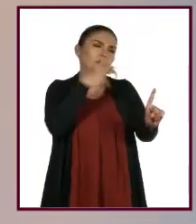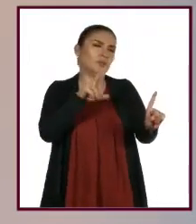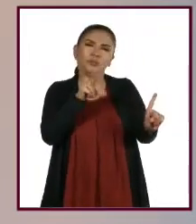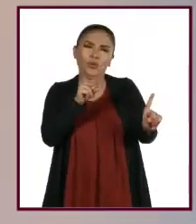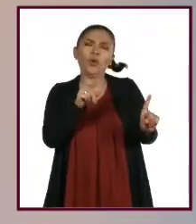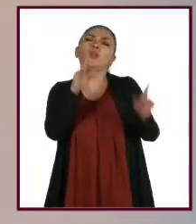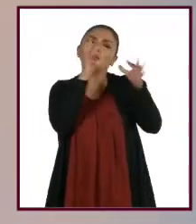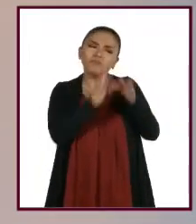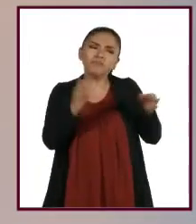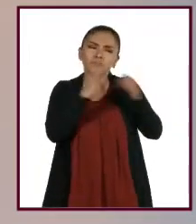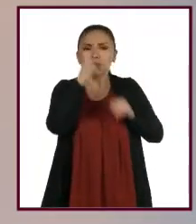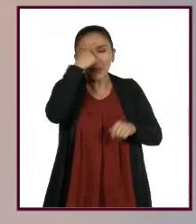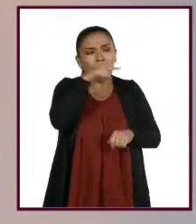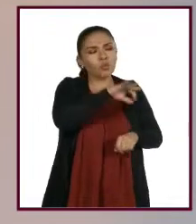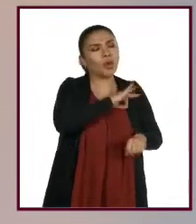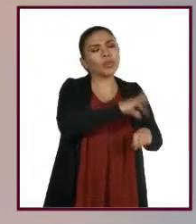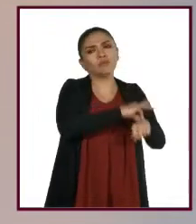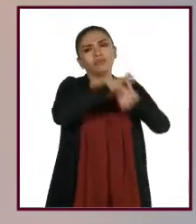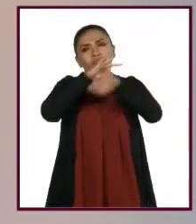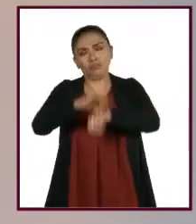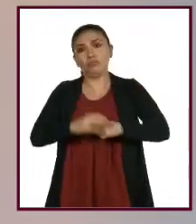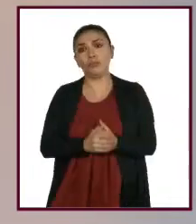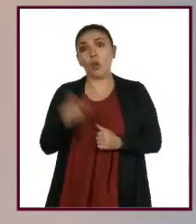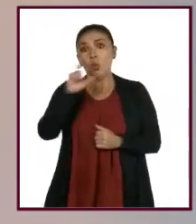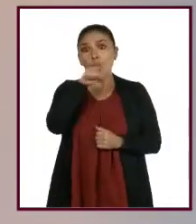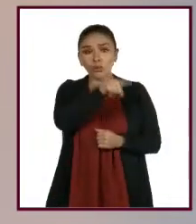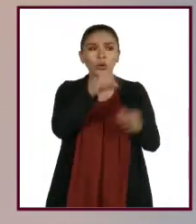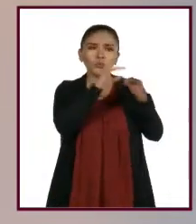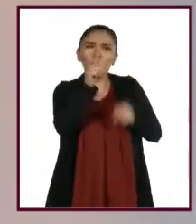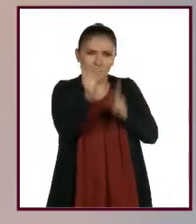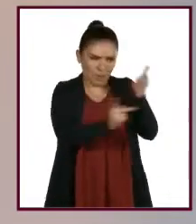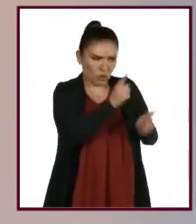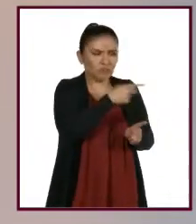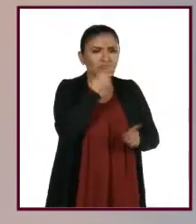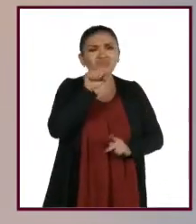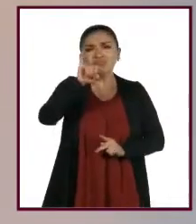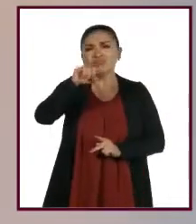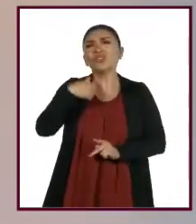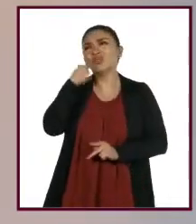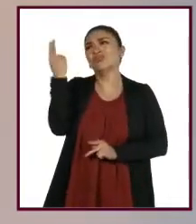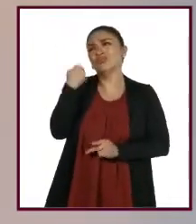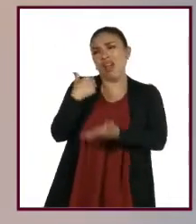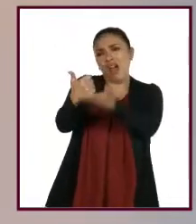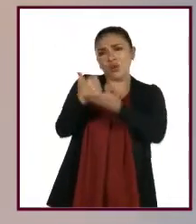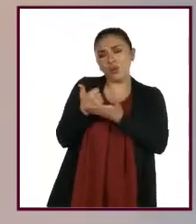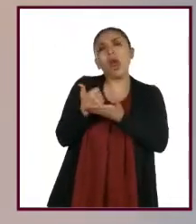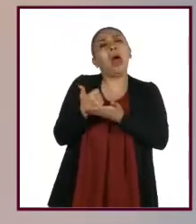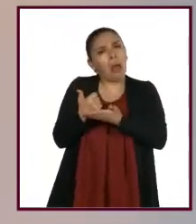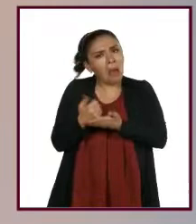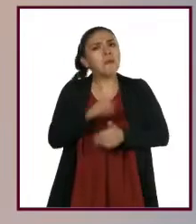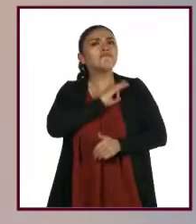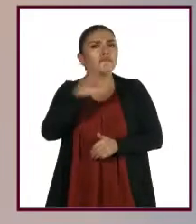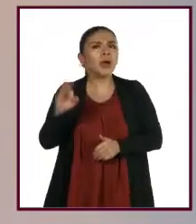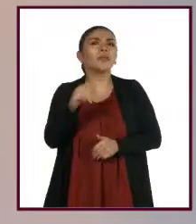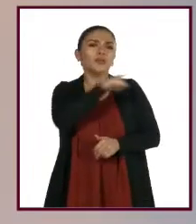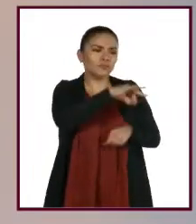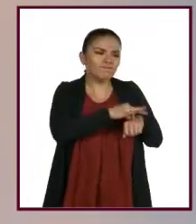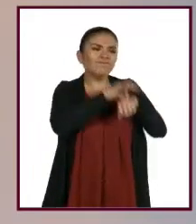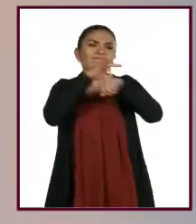qué momento podemos canalizarlo. Ya cuando dicen sí quiero la ayuda, creo que nos podemos acercar a